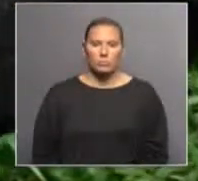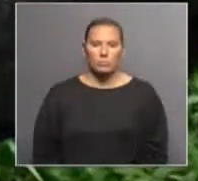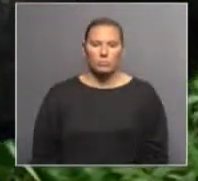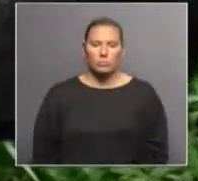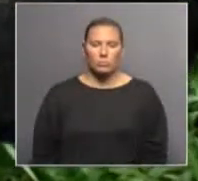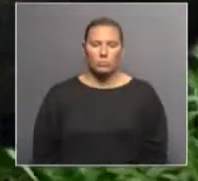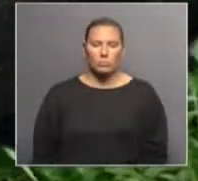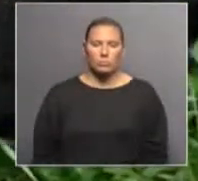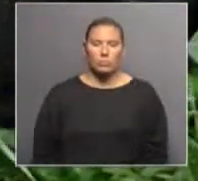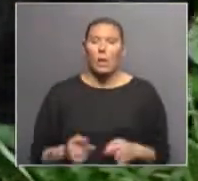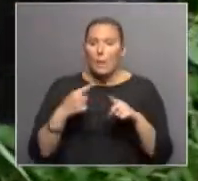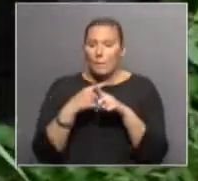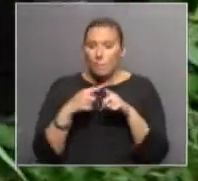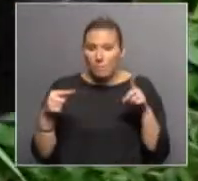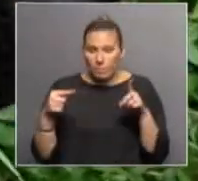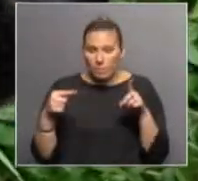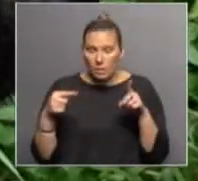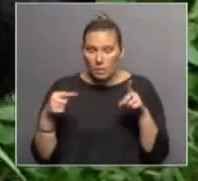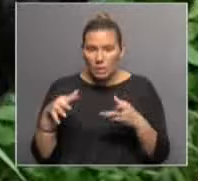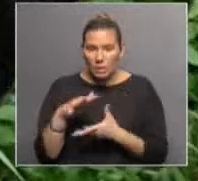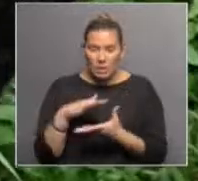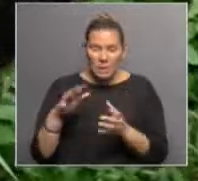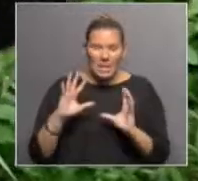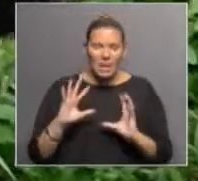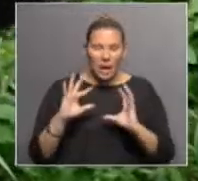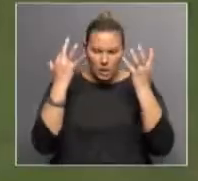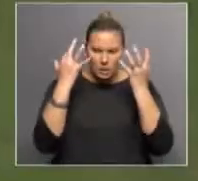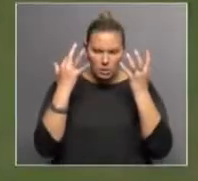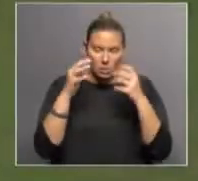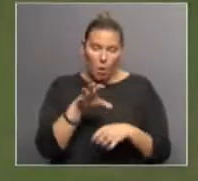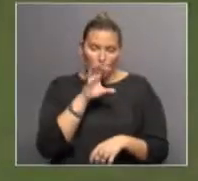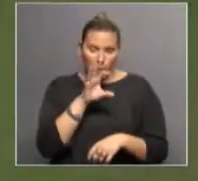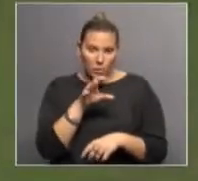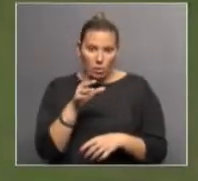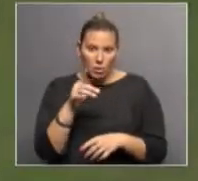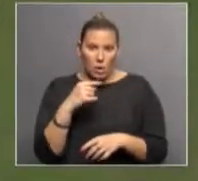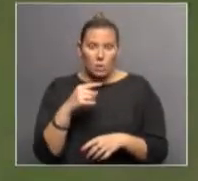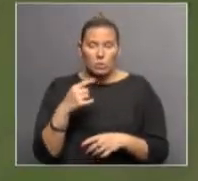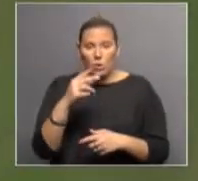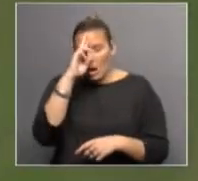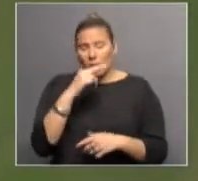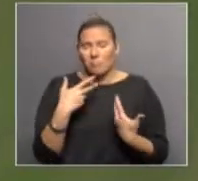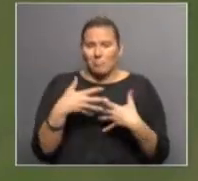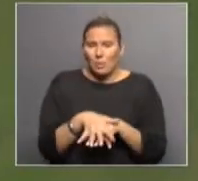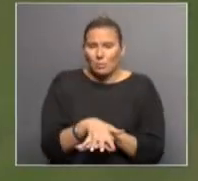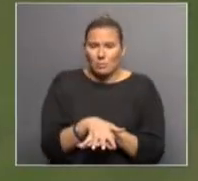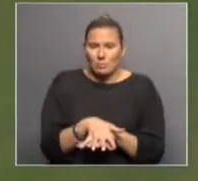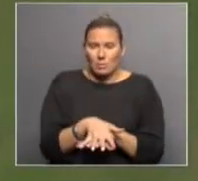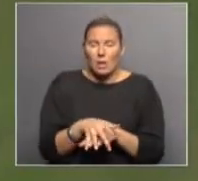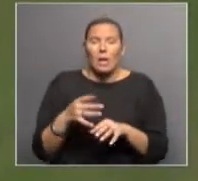La mitad de los eventos agresivos que participan perros son razas cruzas.